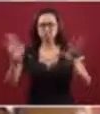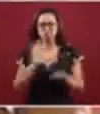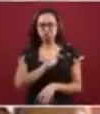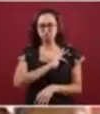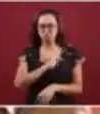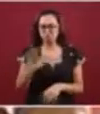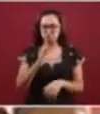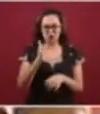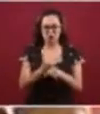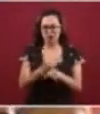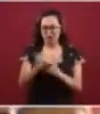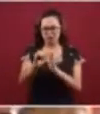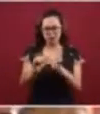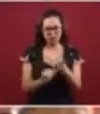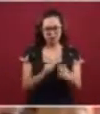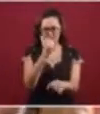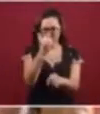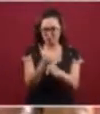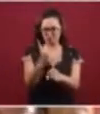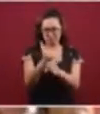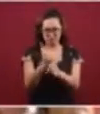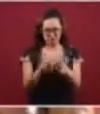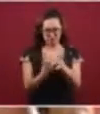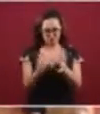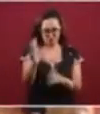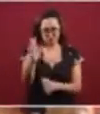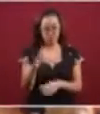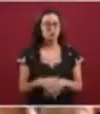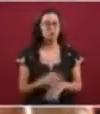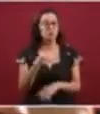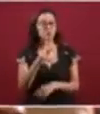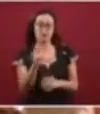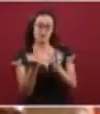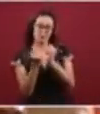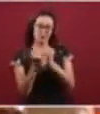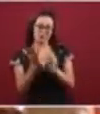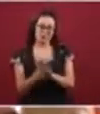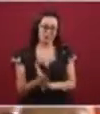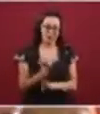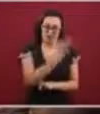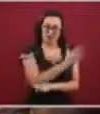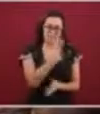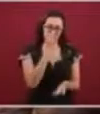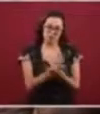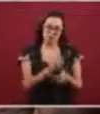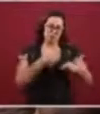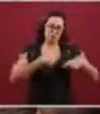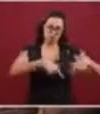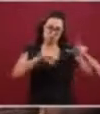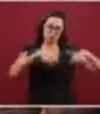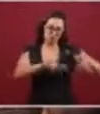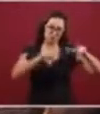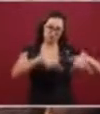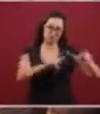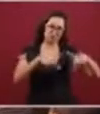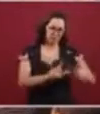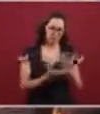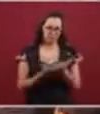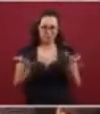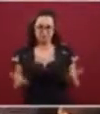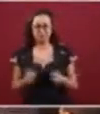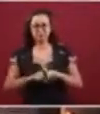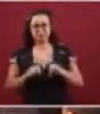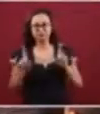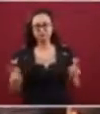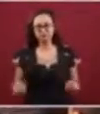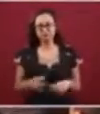el artículo sexto constitucional de acceso, de derecho a la información. Como el régimen anterior, que era todo boletines. Ah, no, bueno, eso ya, me refería yo. ¿Cómo usa uno los